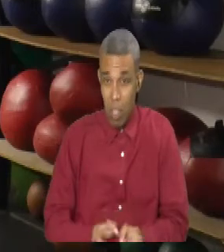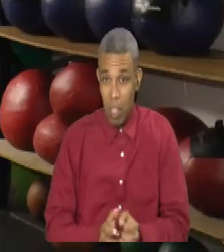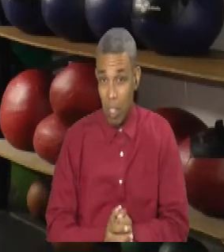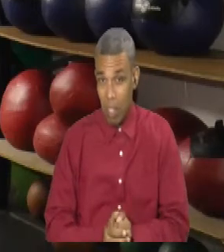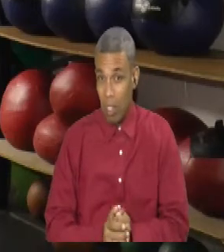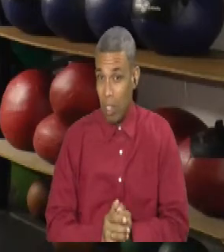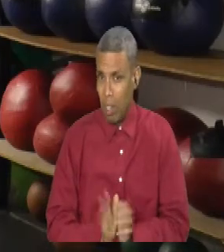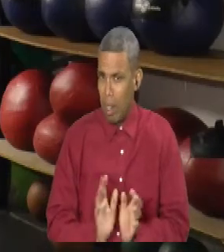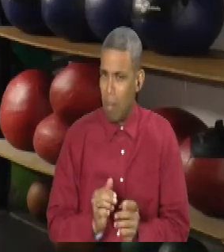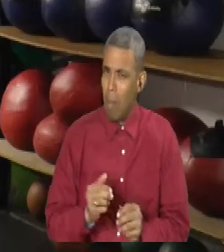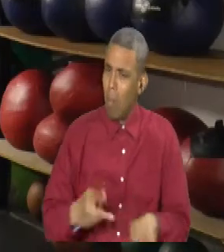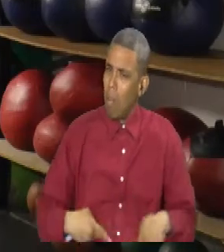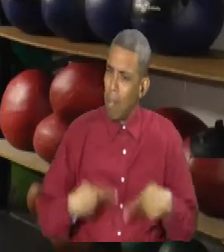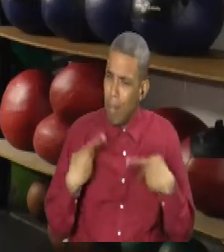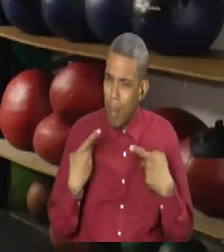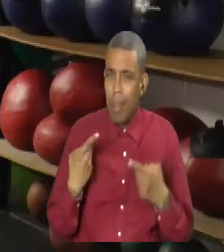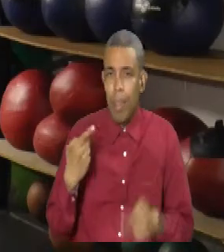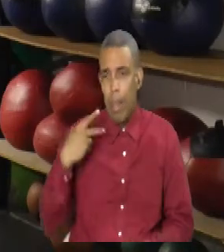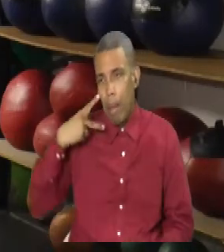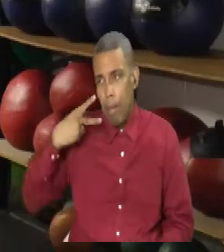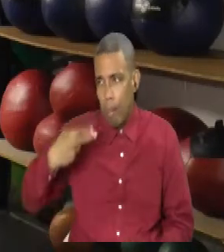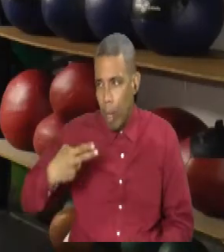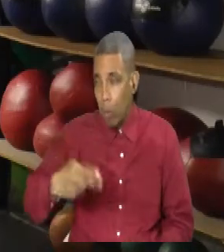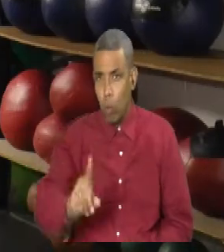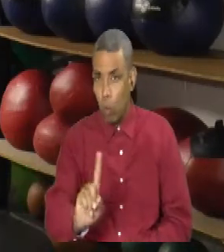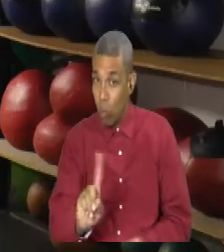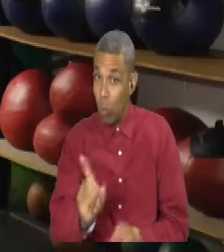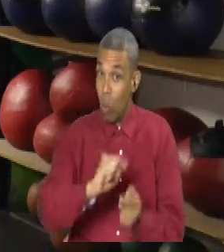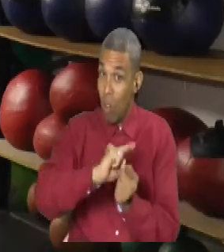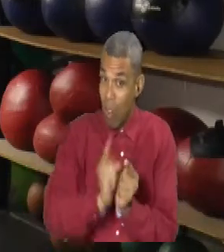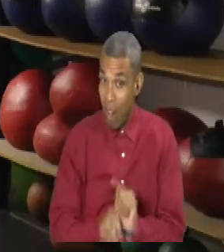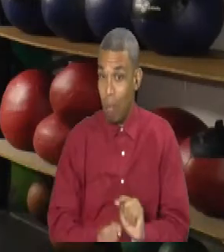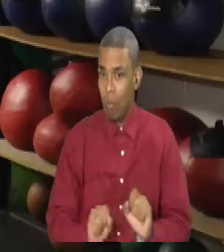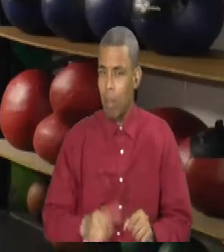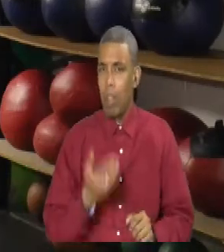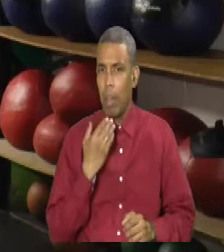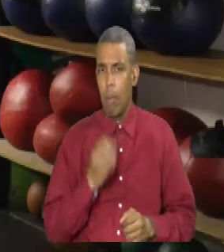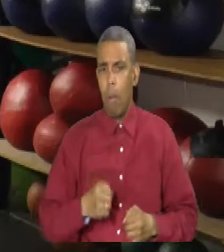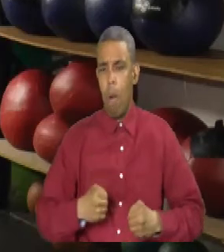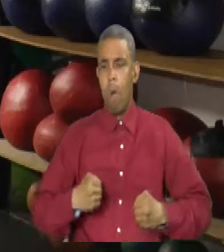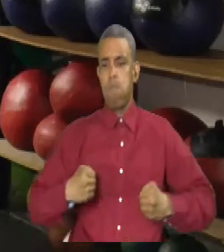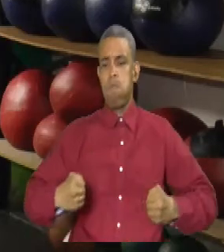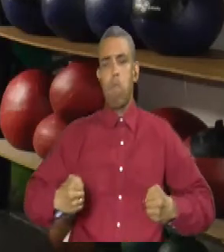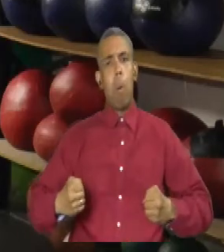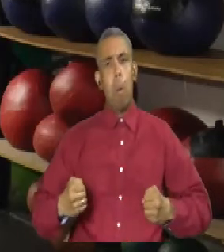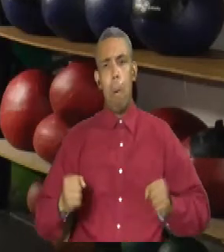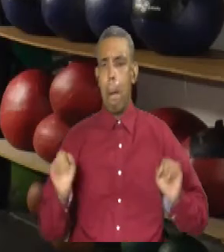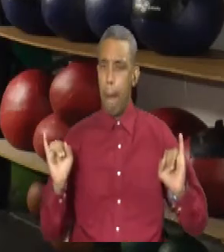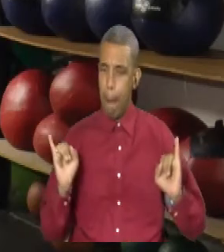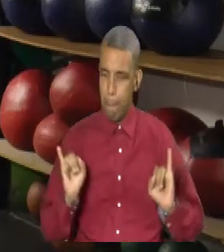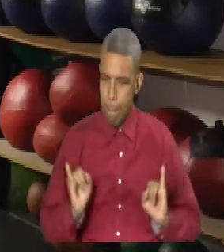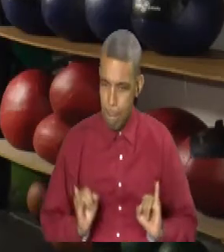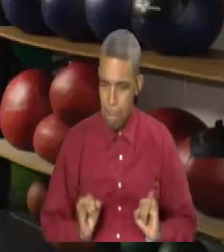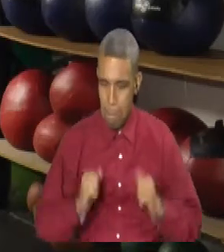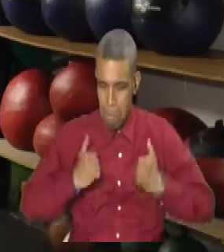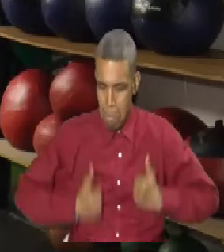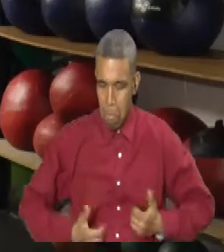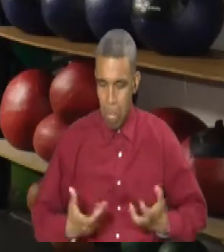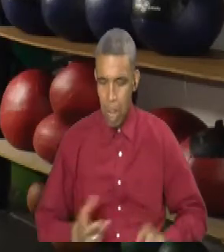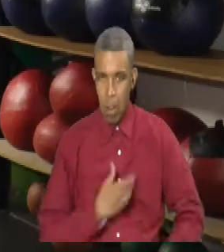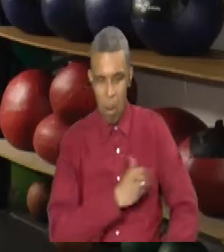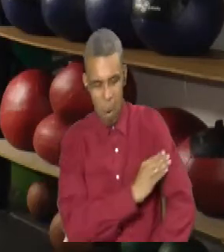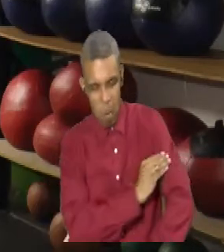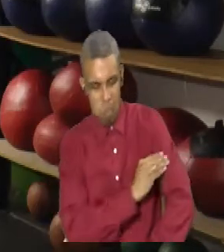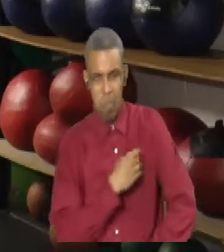vida, del buscar un objetivo, sea bajar de peso, sea tonificar, o sea, aumentar masa muscular, o